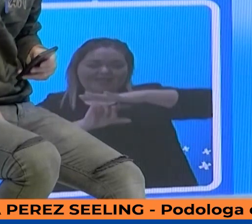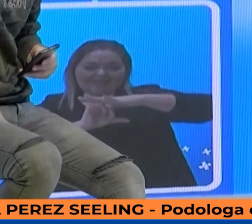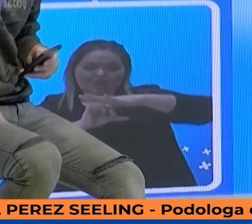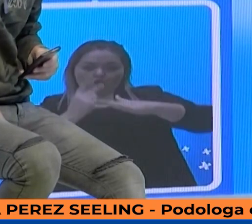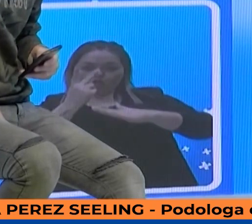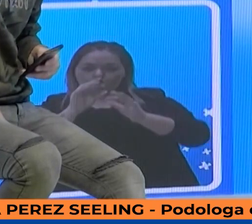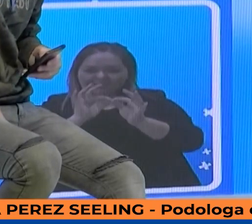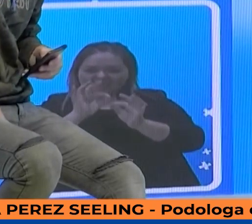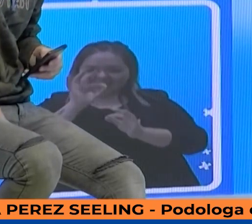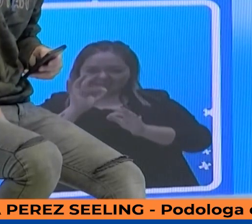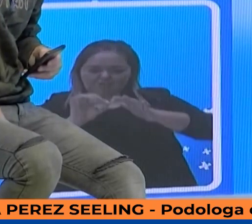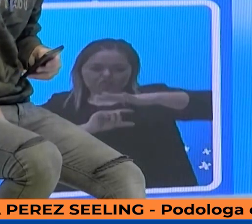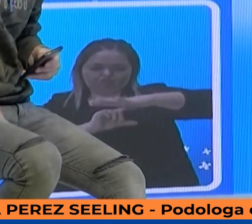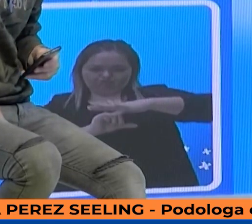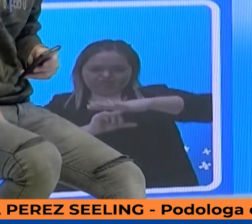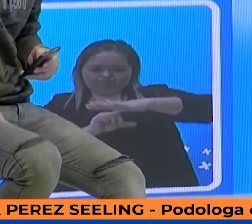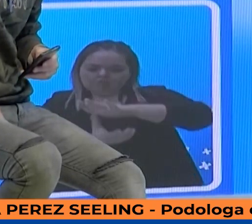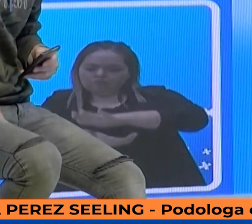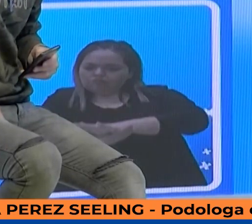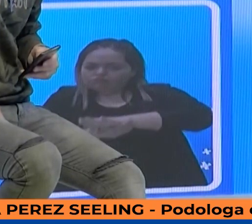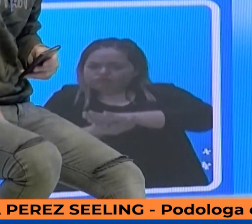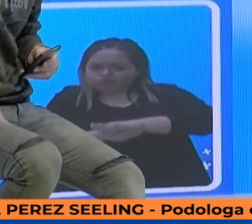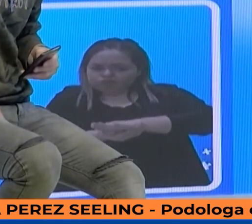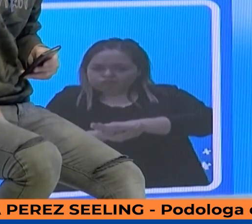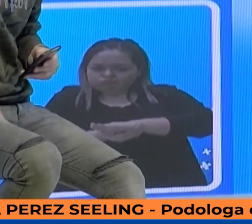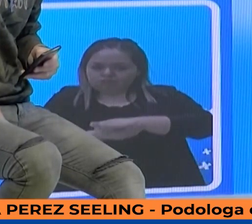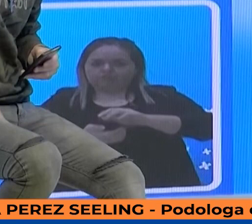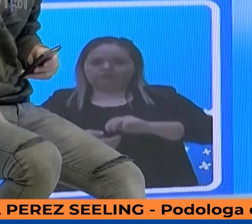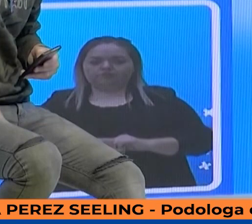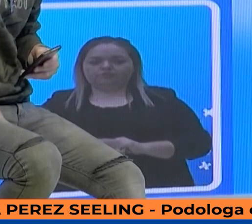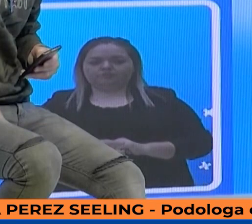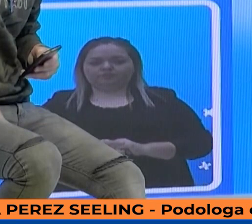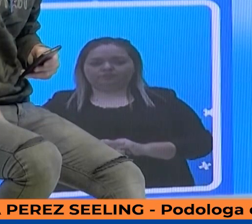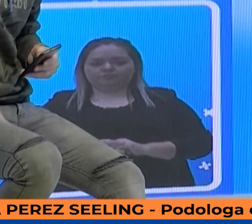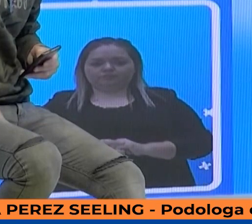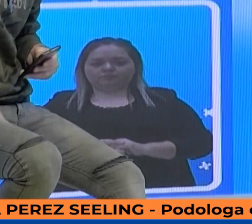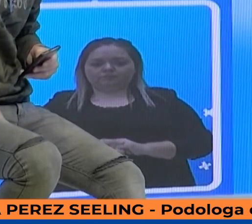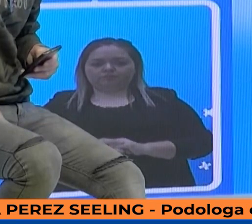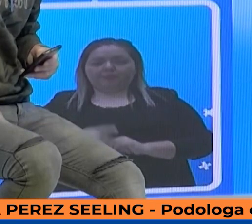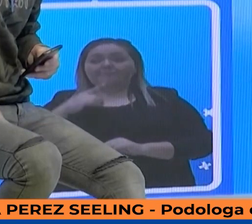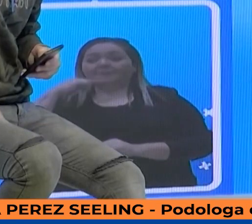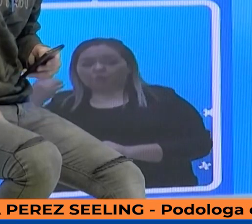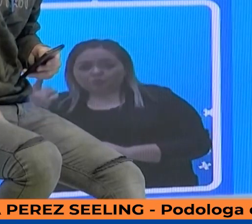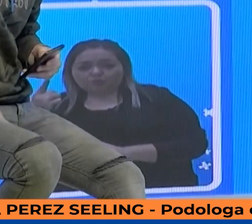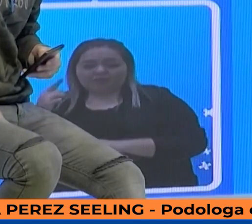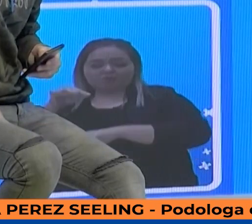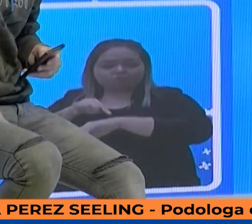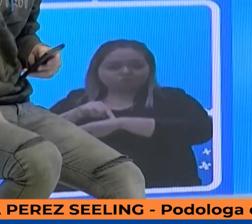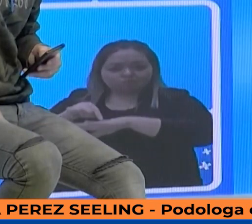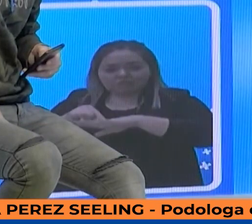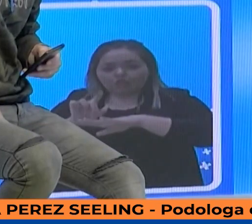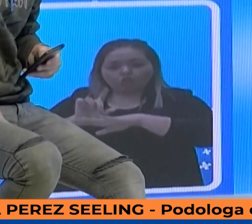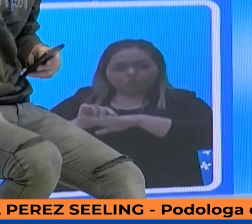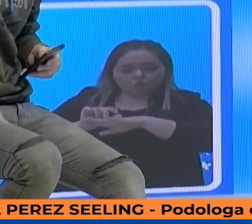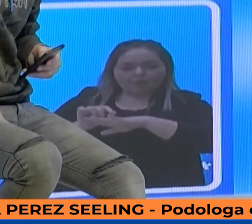tener siempre. Vas a convivir con eso. Amerita un cambio de hábito, amerita que cambies